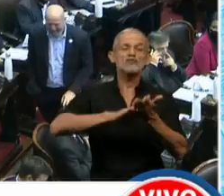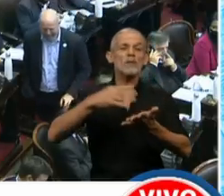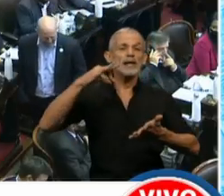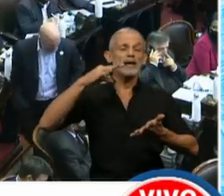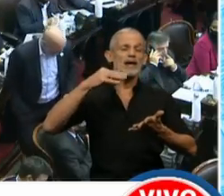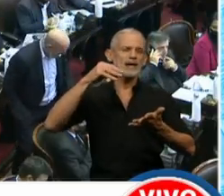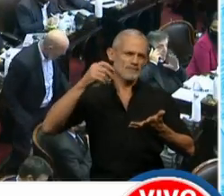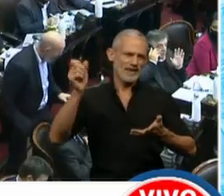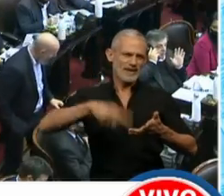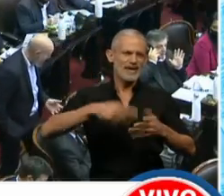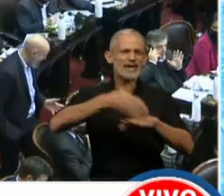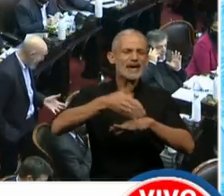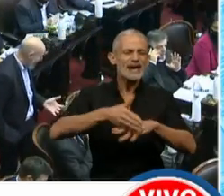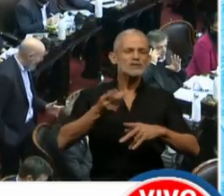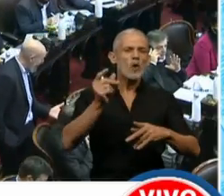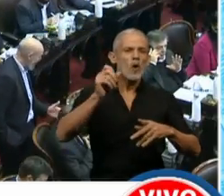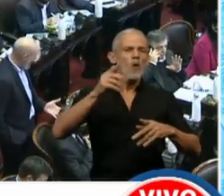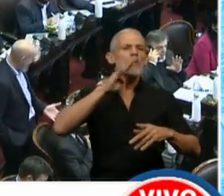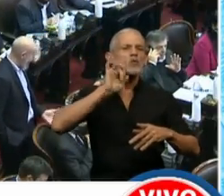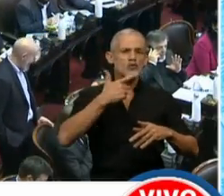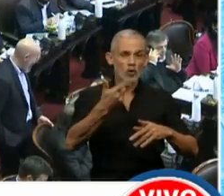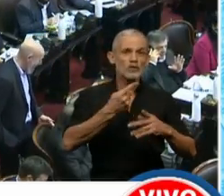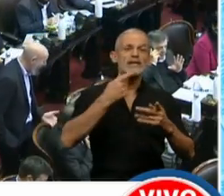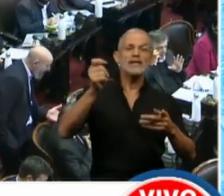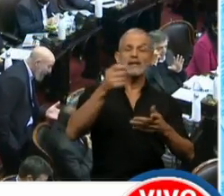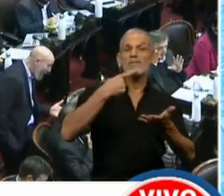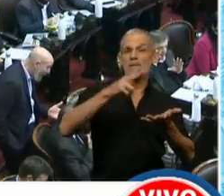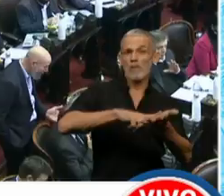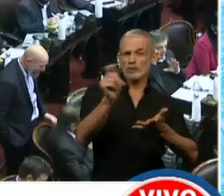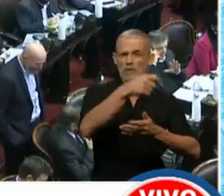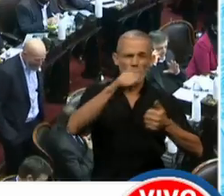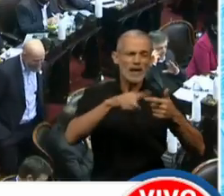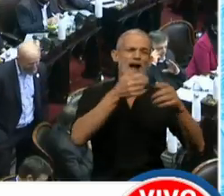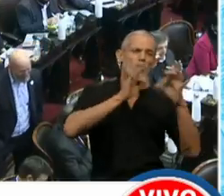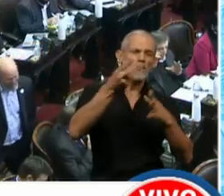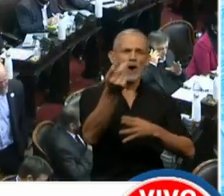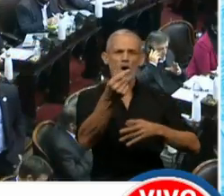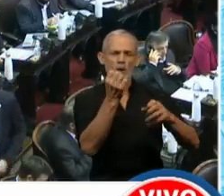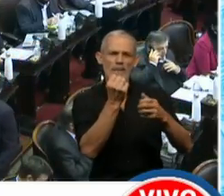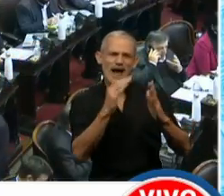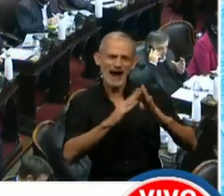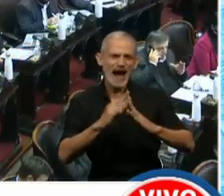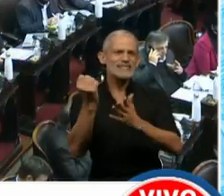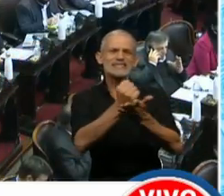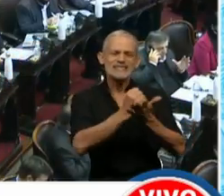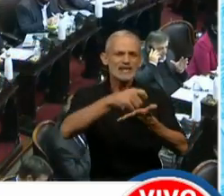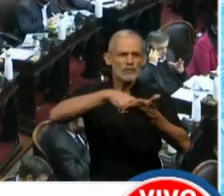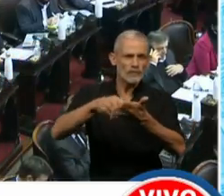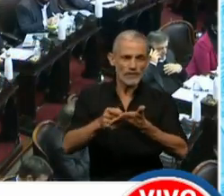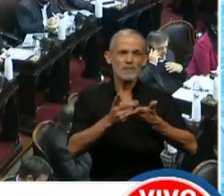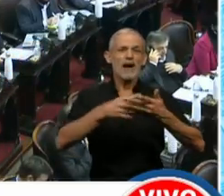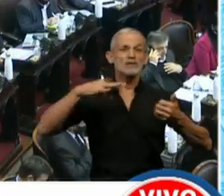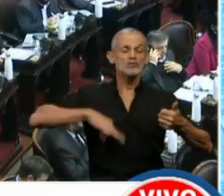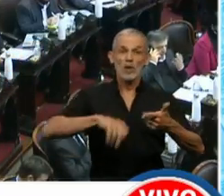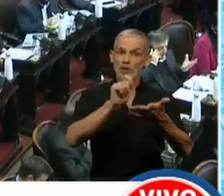y las disposiciones de los impuestos inmobiliarios a los ellos aquellos que gravan las nóminas salariales y